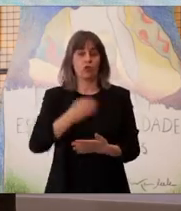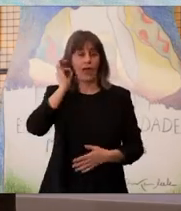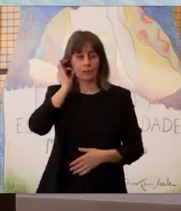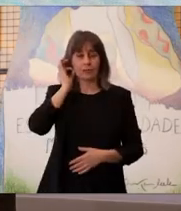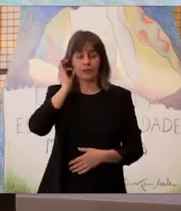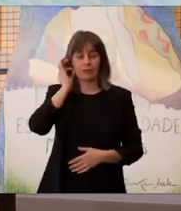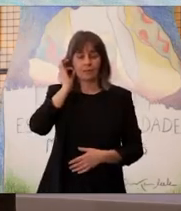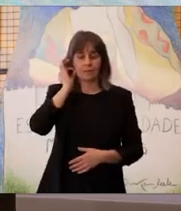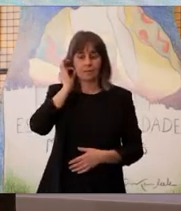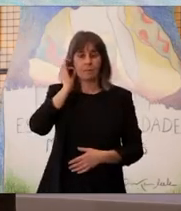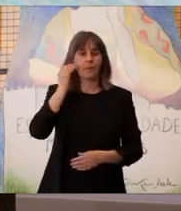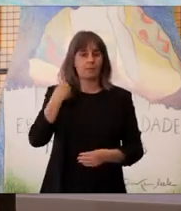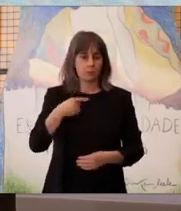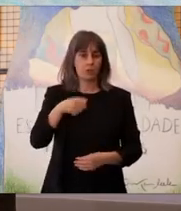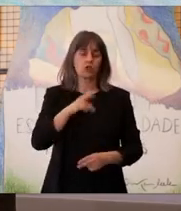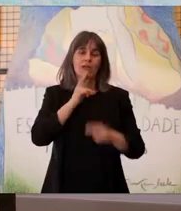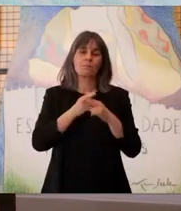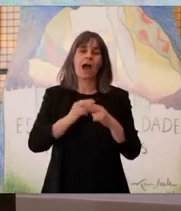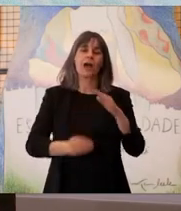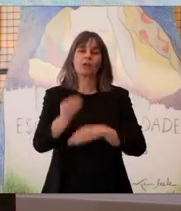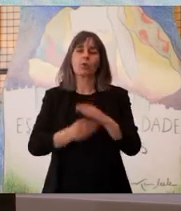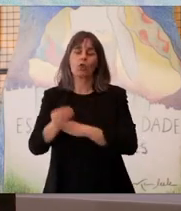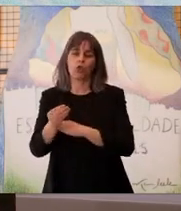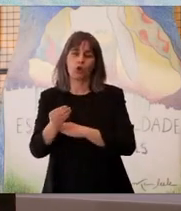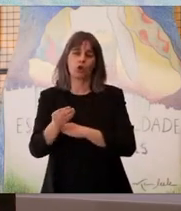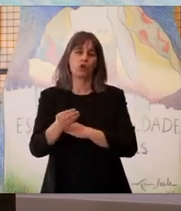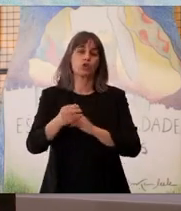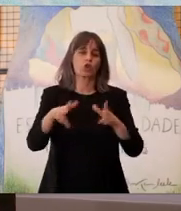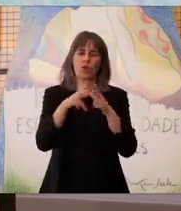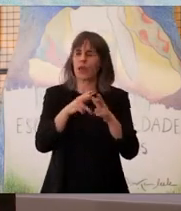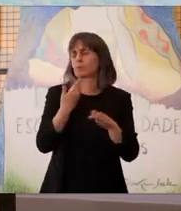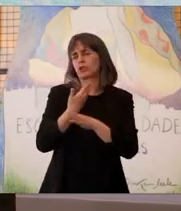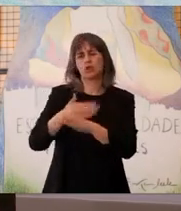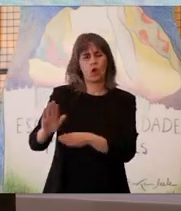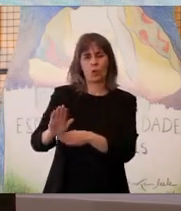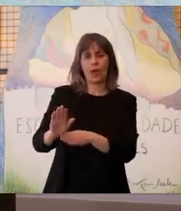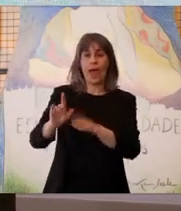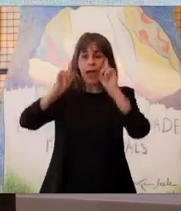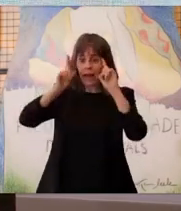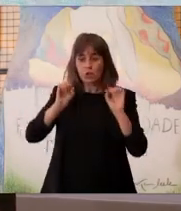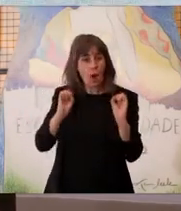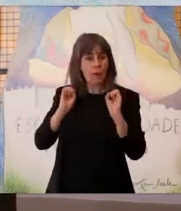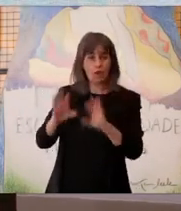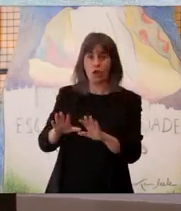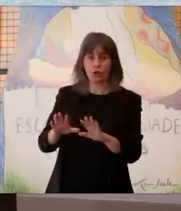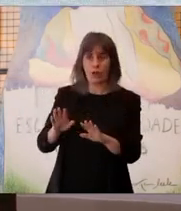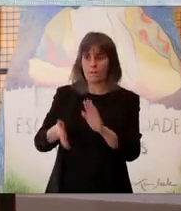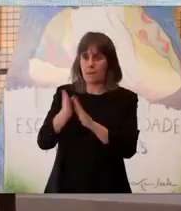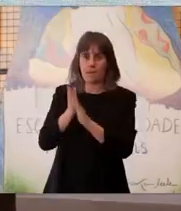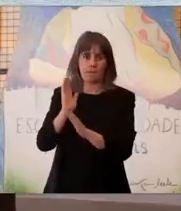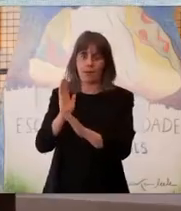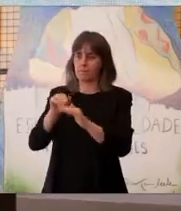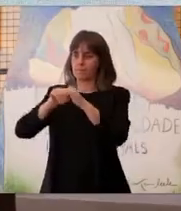la llamábamos la reproducción social sobraba y creo que teníamos la sensación de que si la abandonábamos en masa esa iba a colapsar primero